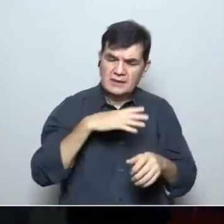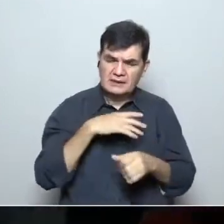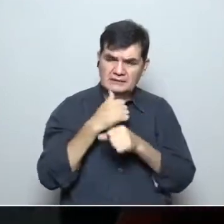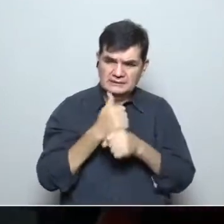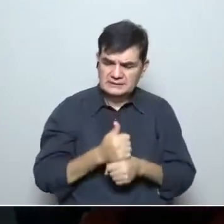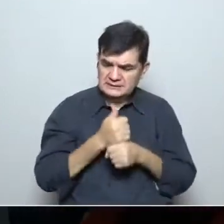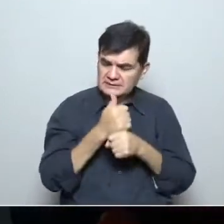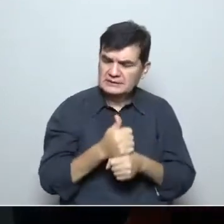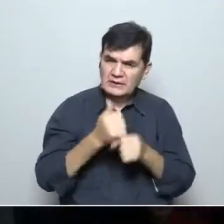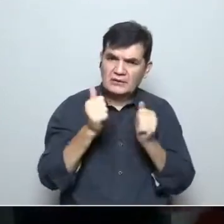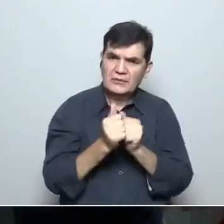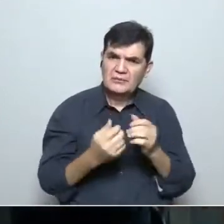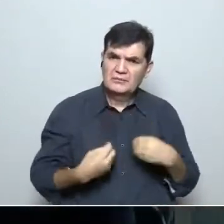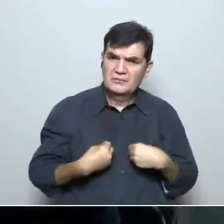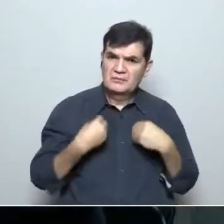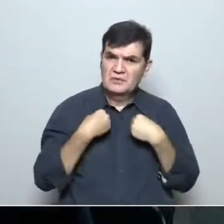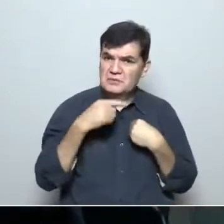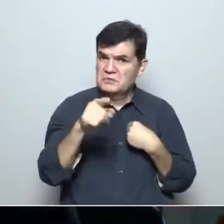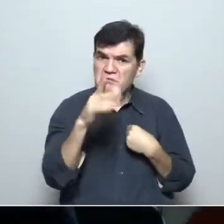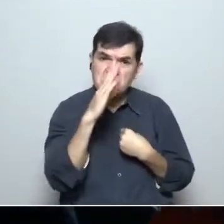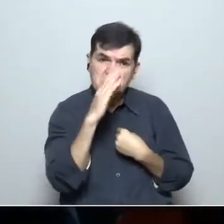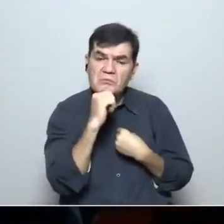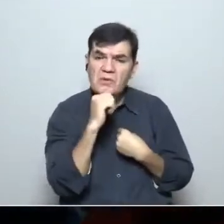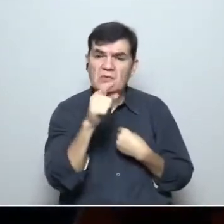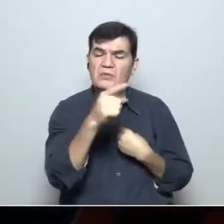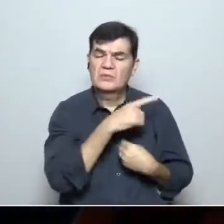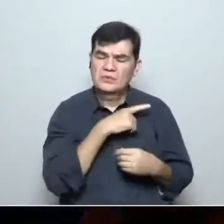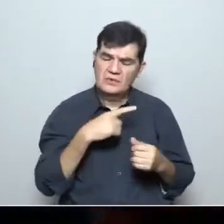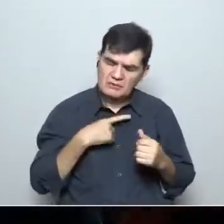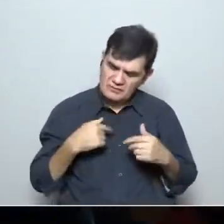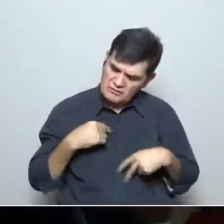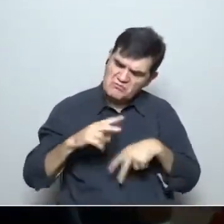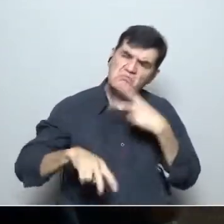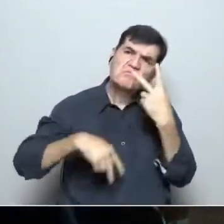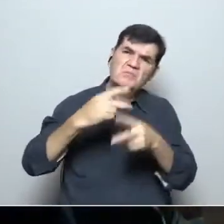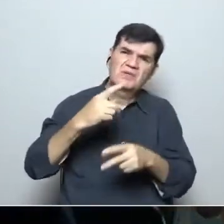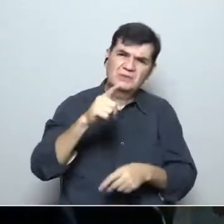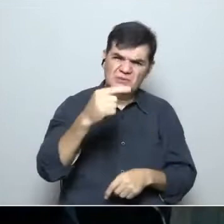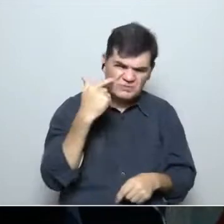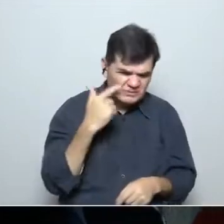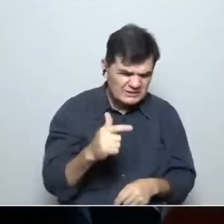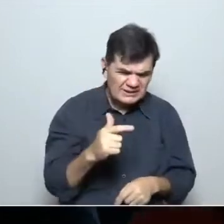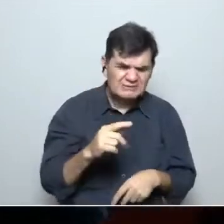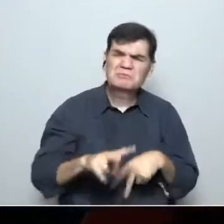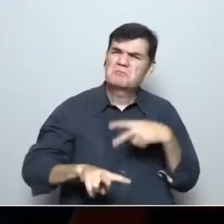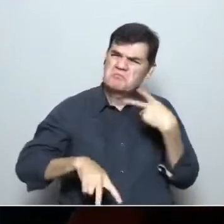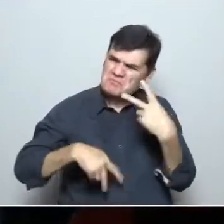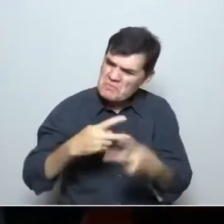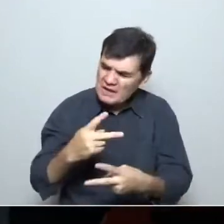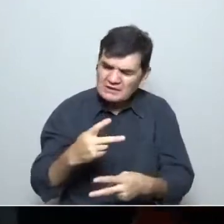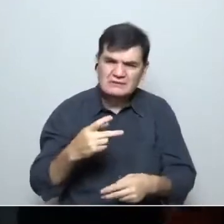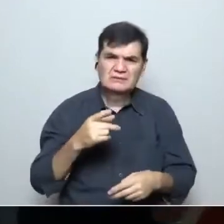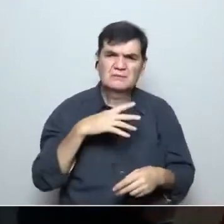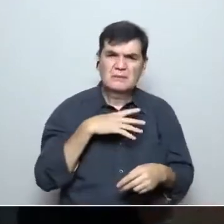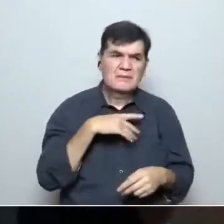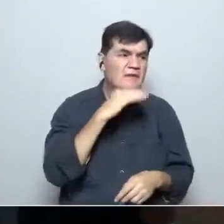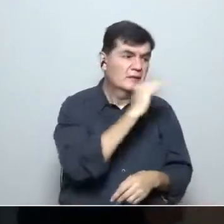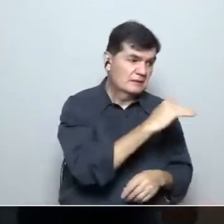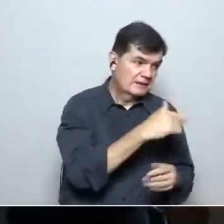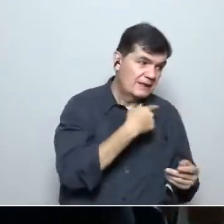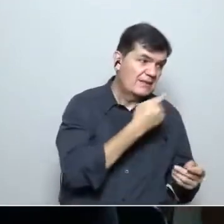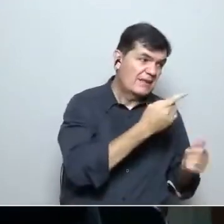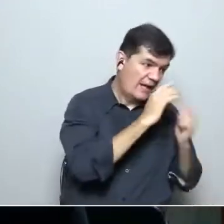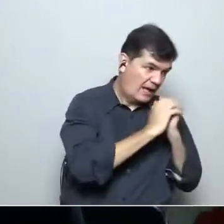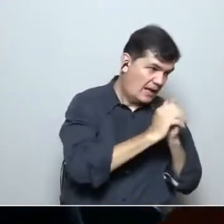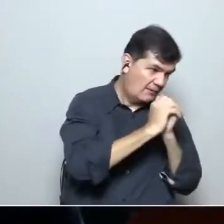Sacrificio divino de alabanza. Cuando no puedes, pero tienes que presentarte. Cuando no quieres, pero tienes que presentarte. Dilo a tu hermano: vamos a alabar